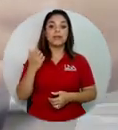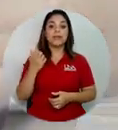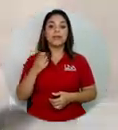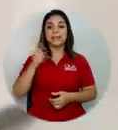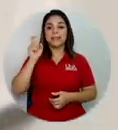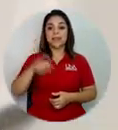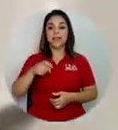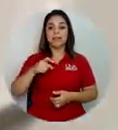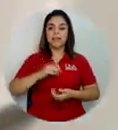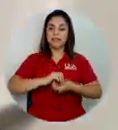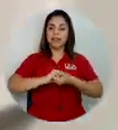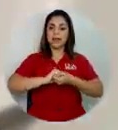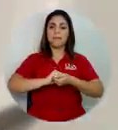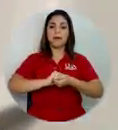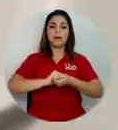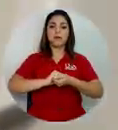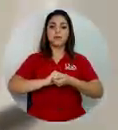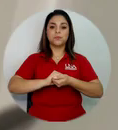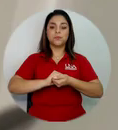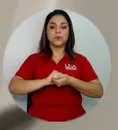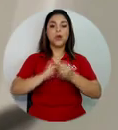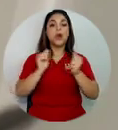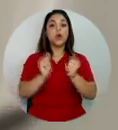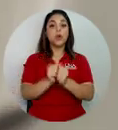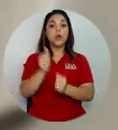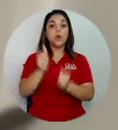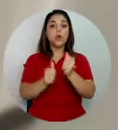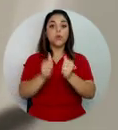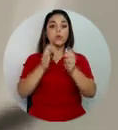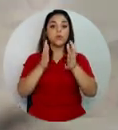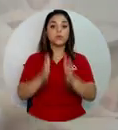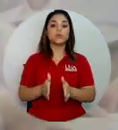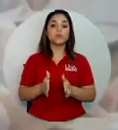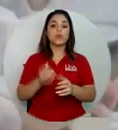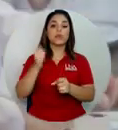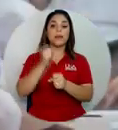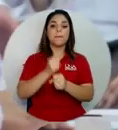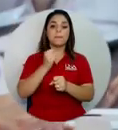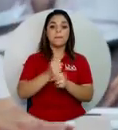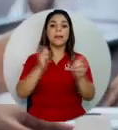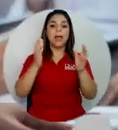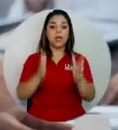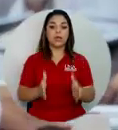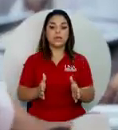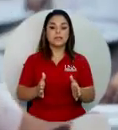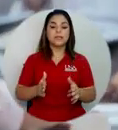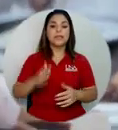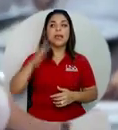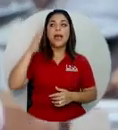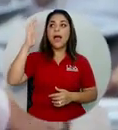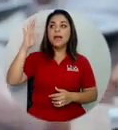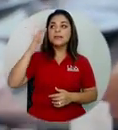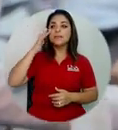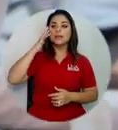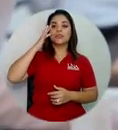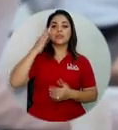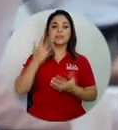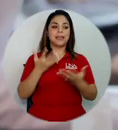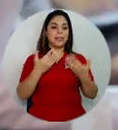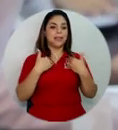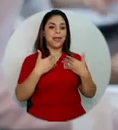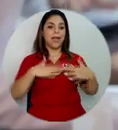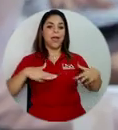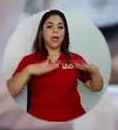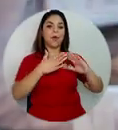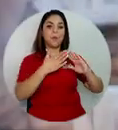Porque esto debe ir de la mano también con el concurso de los empleadores. Claro. y de las aspiraciones que tengan